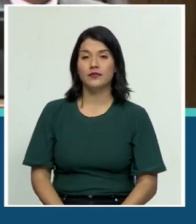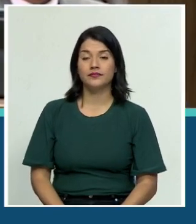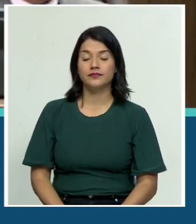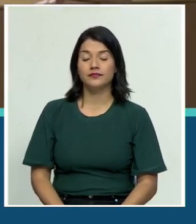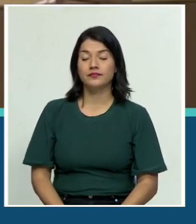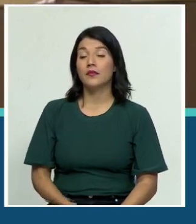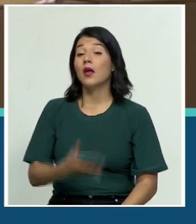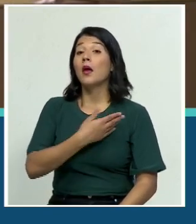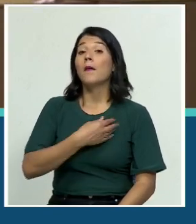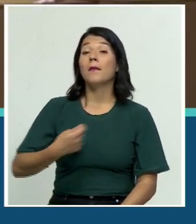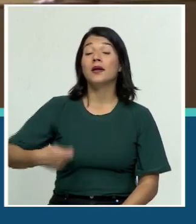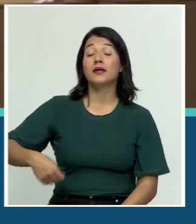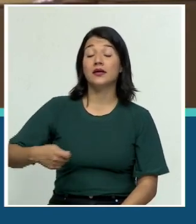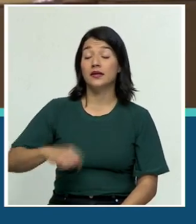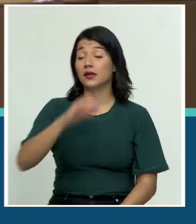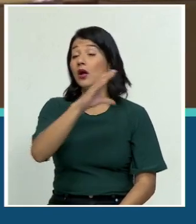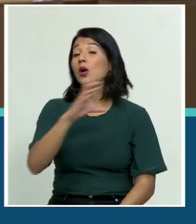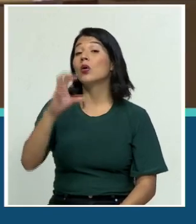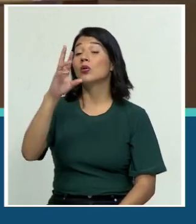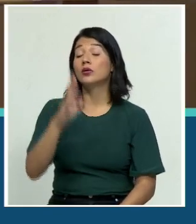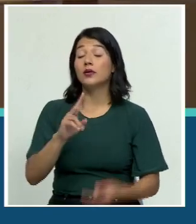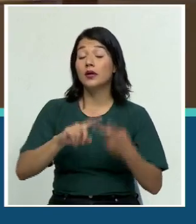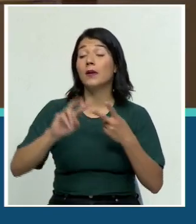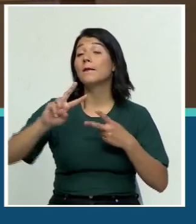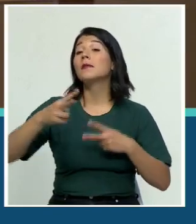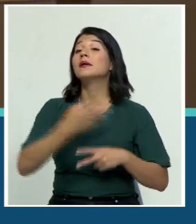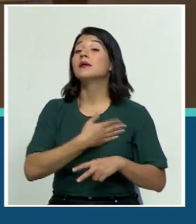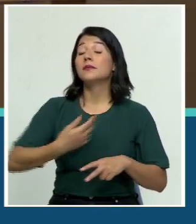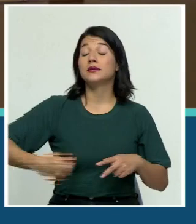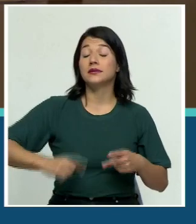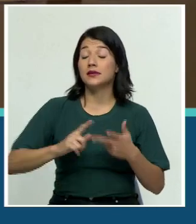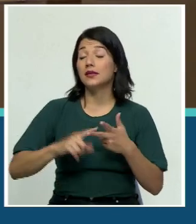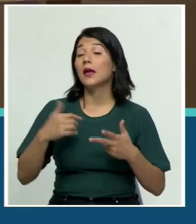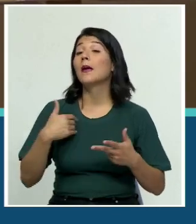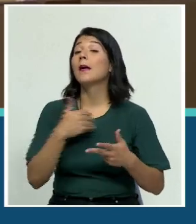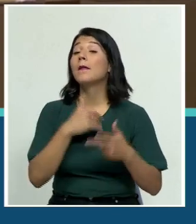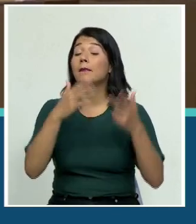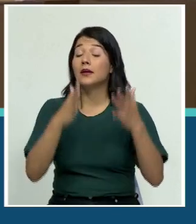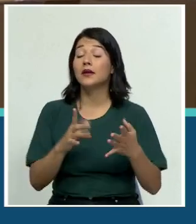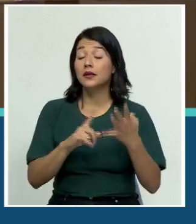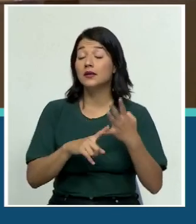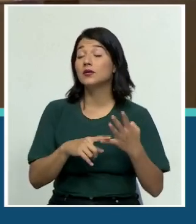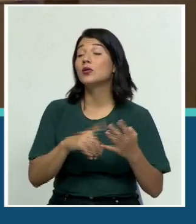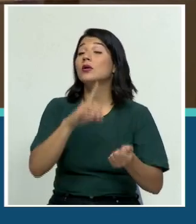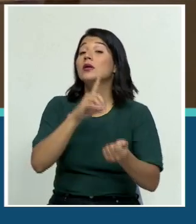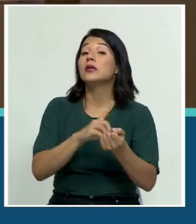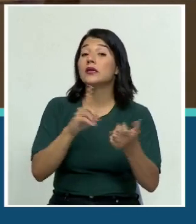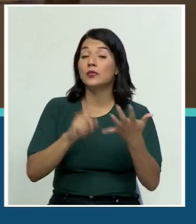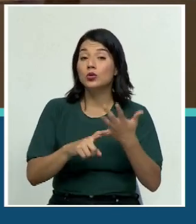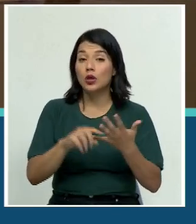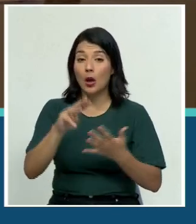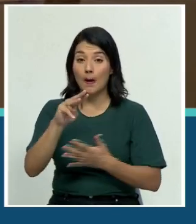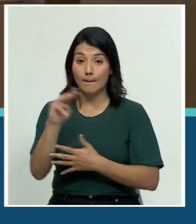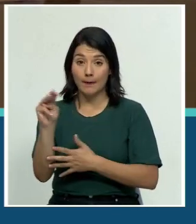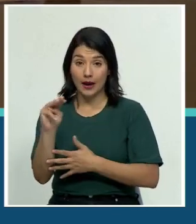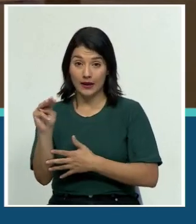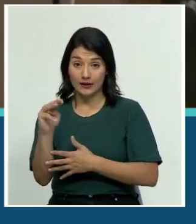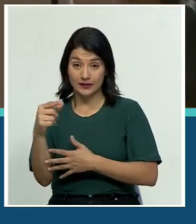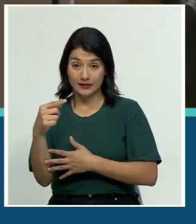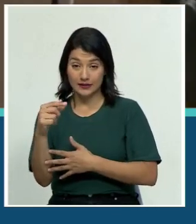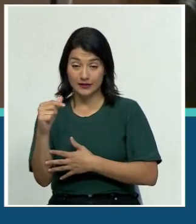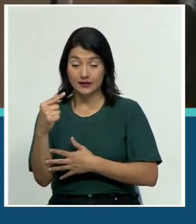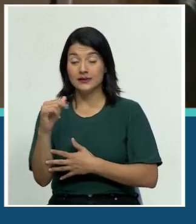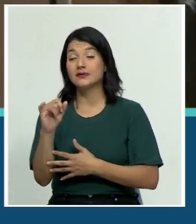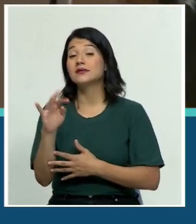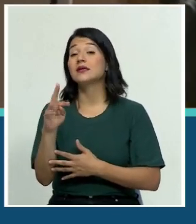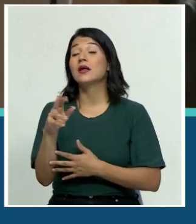El presidente de la República, sus vicepresidentes y ministros, diputados, magistrados, jueces, alcaldes